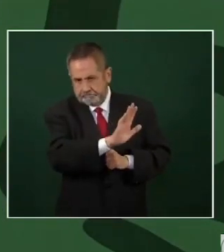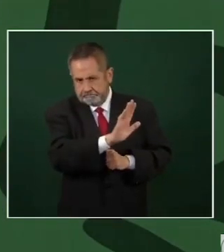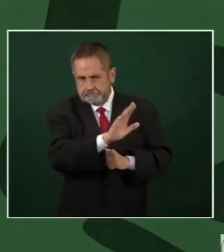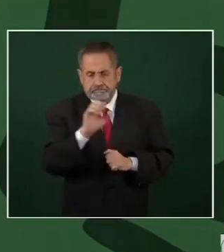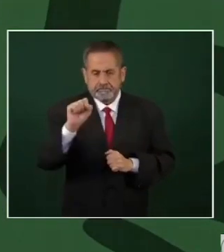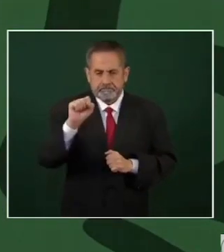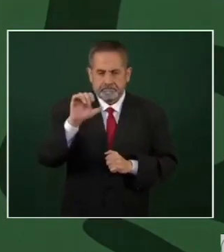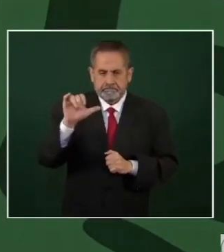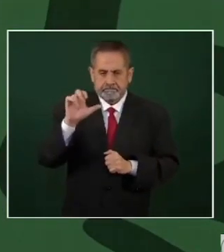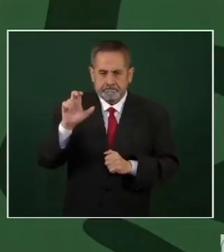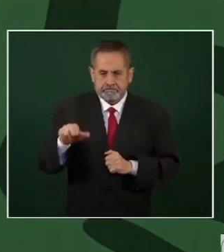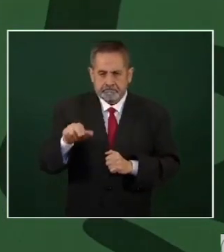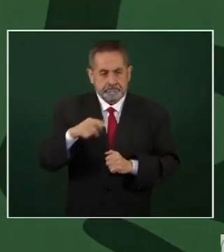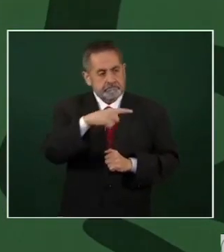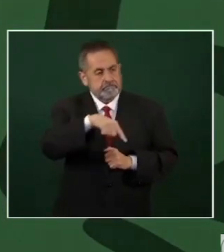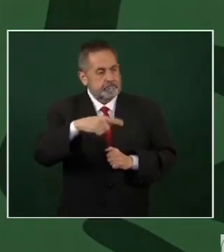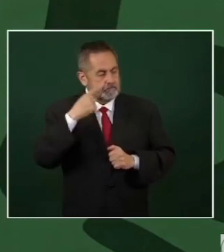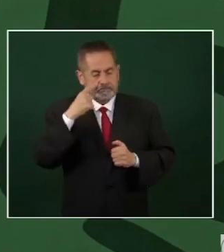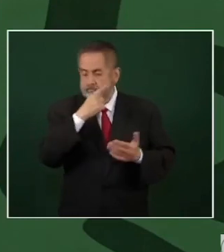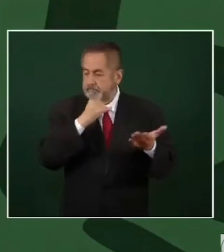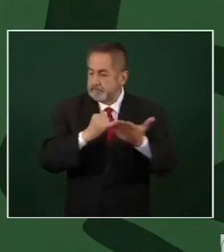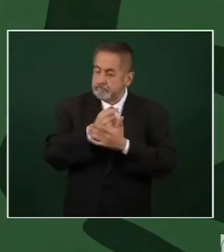todo lo que resuelva